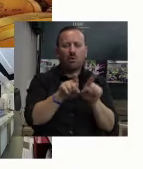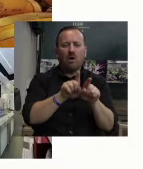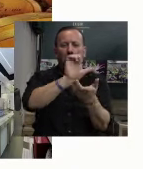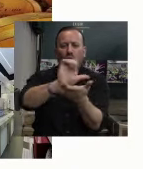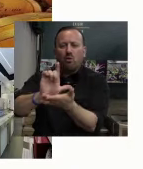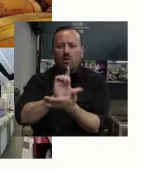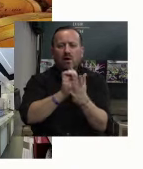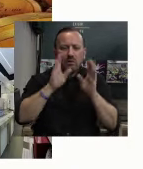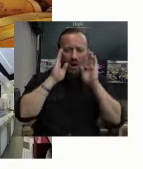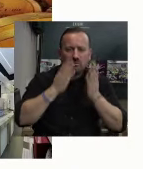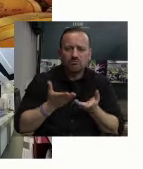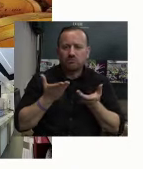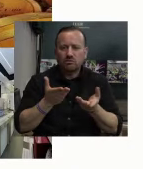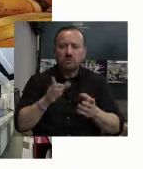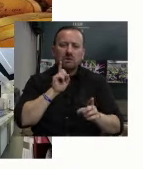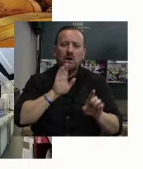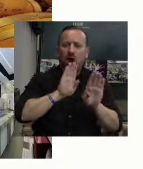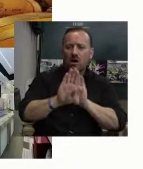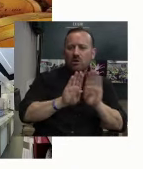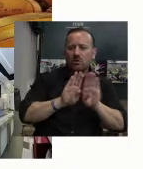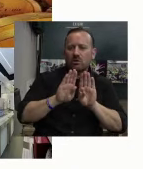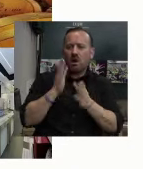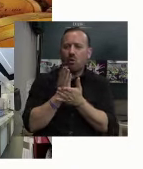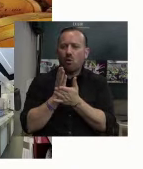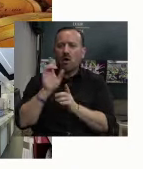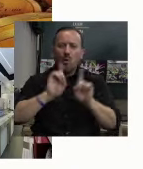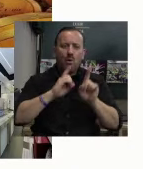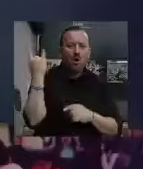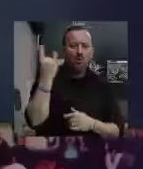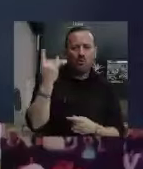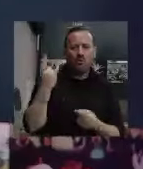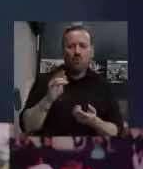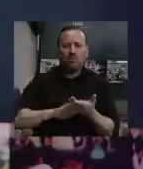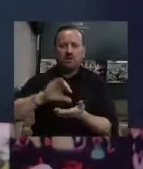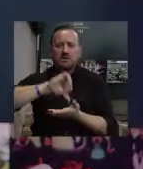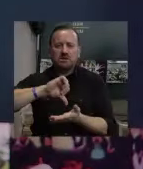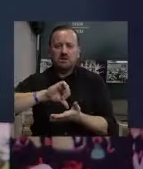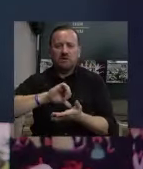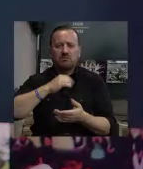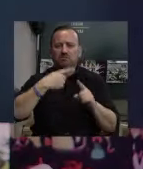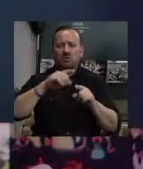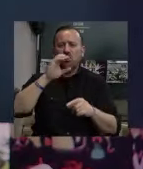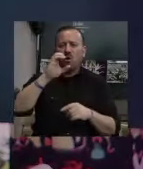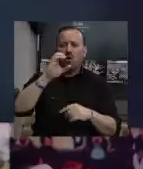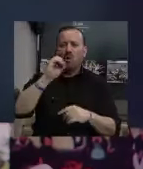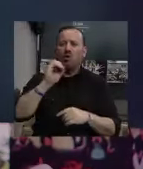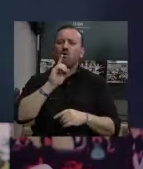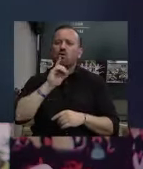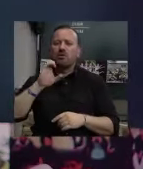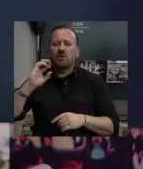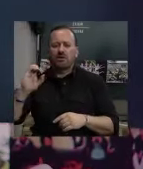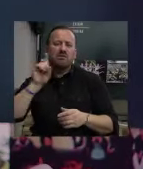el el restaurante escolar a la universidad a la centro de la oc de que quedan Trento